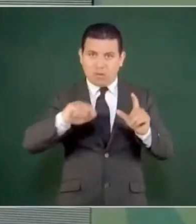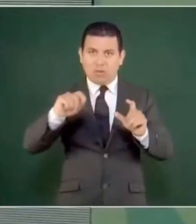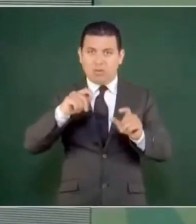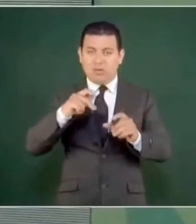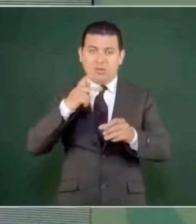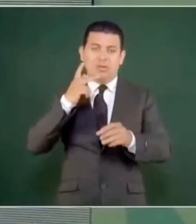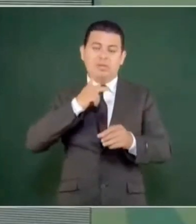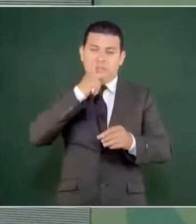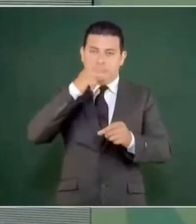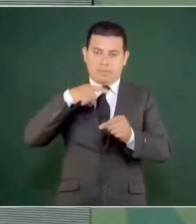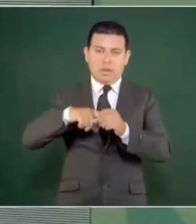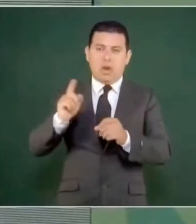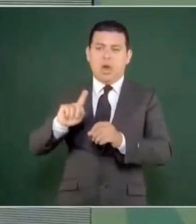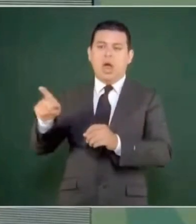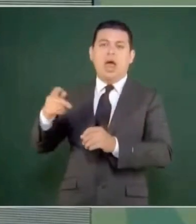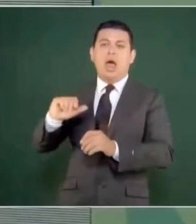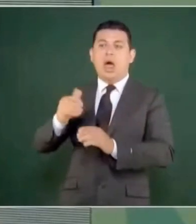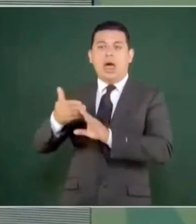que era de